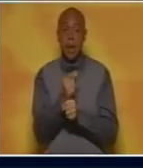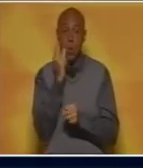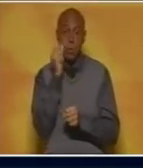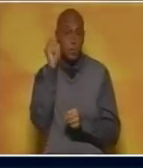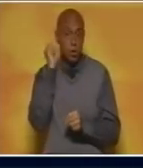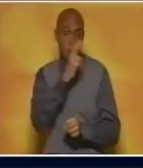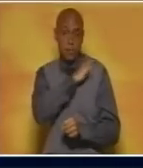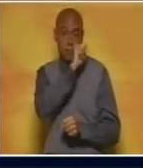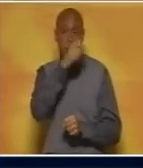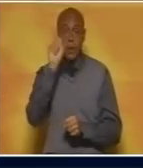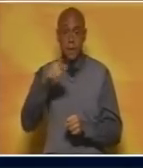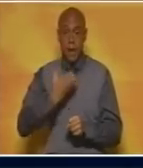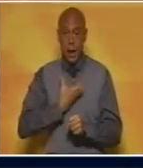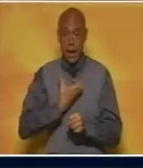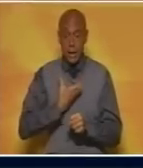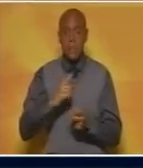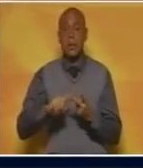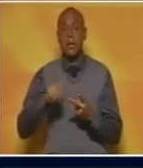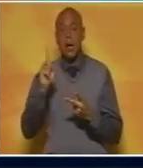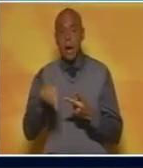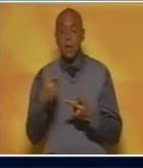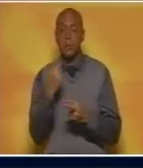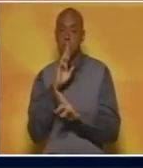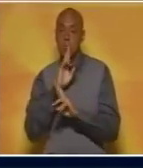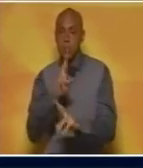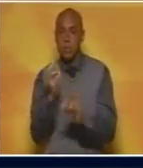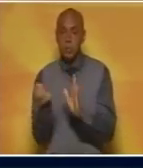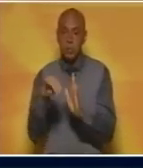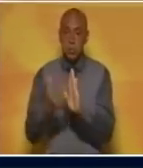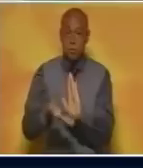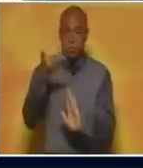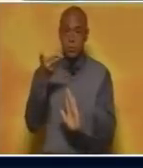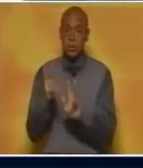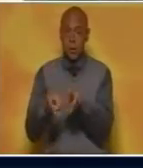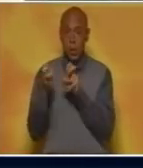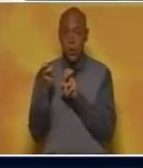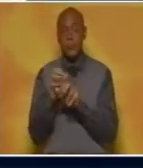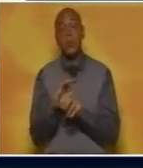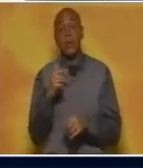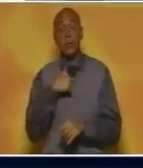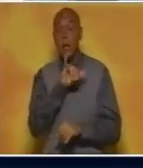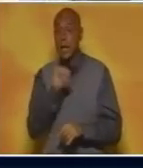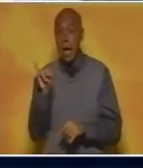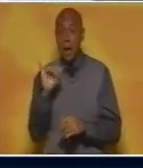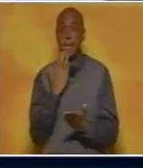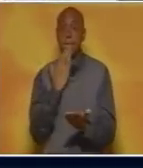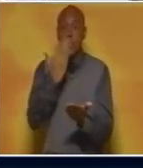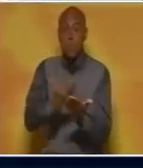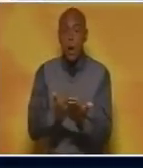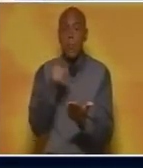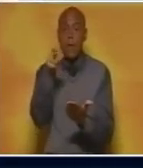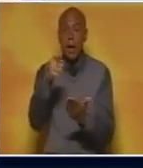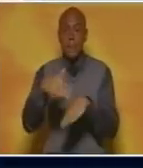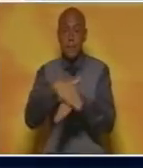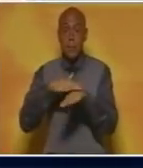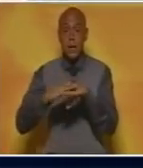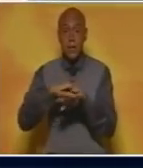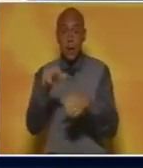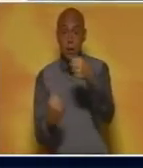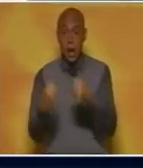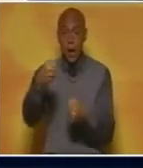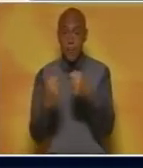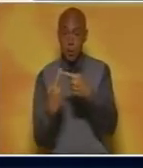Transporte y la Alcaldía de Caracas para elevar el pasaje en las rutas urbanas. Le vamos una propuesta al Ministerio de Transporte de una tarifa